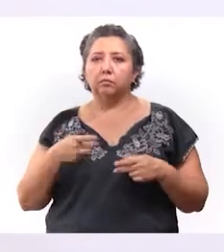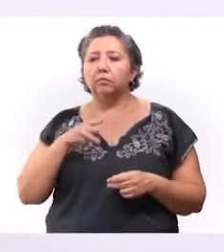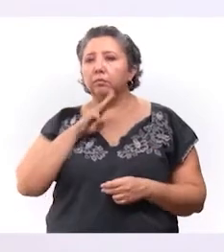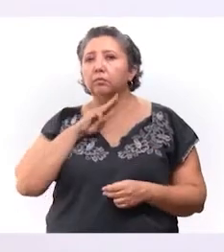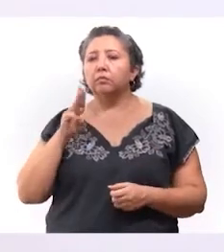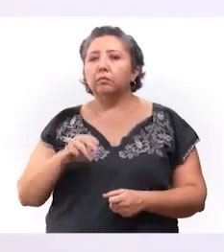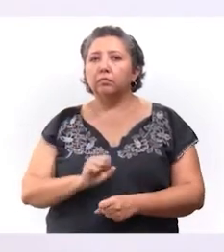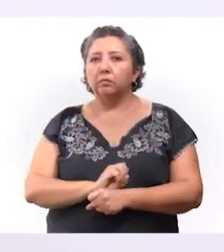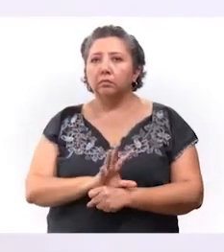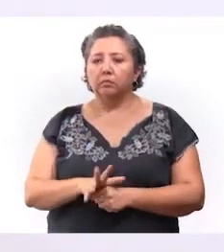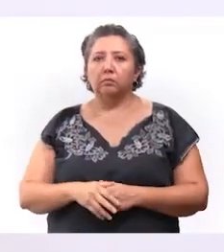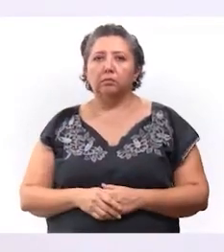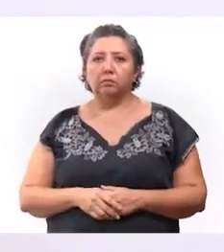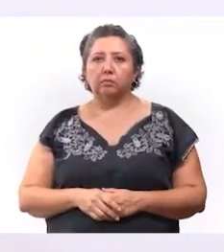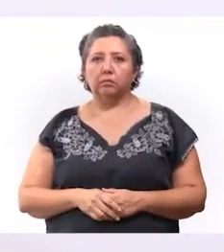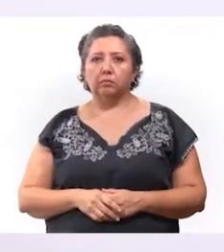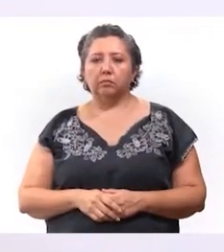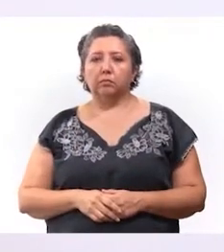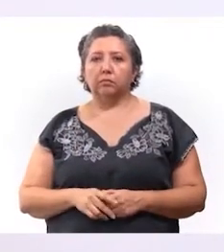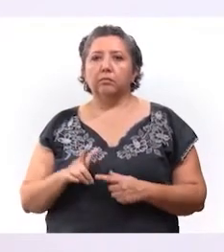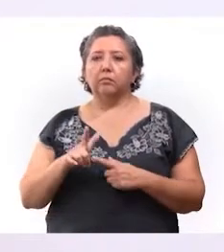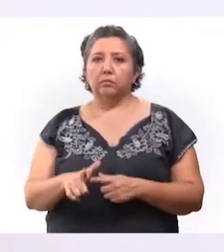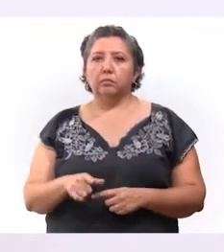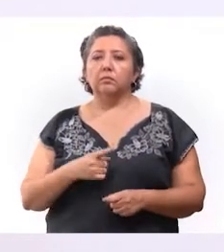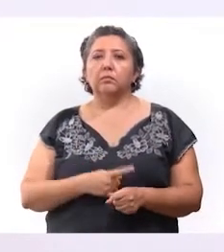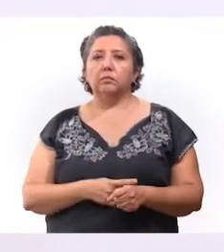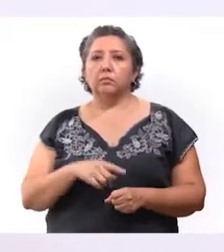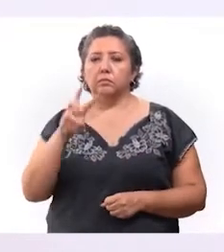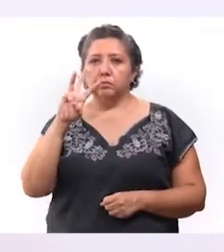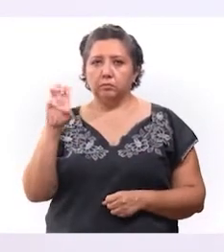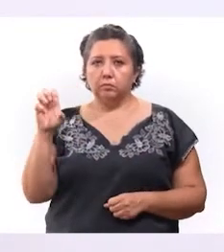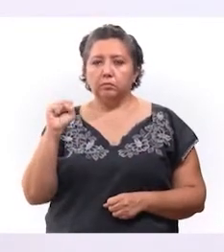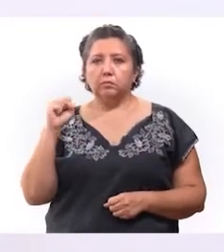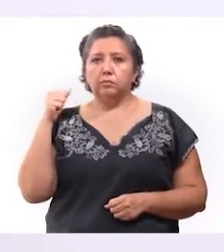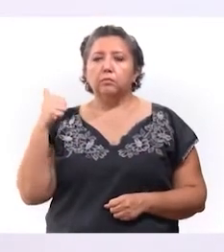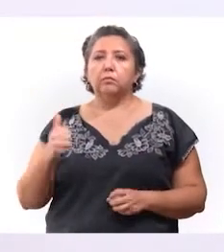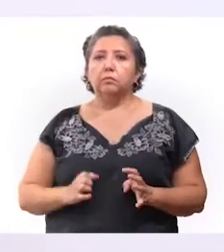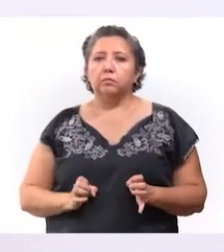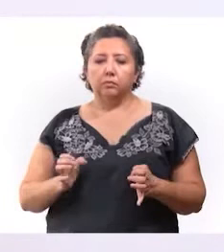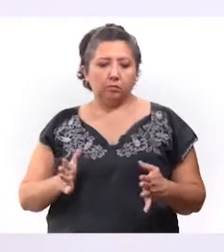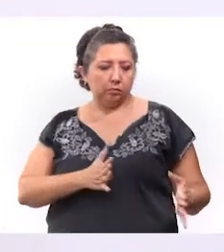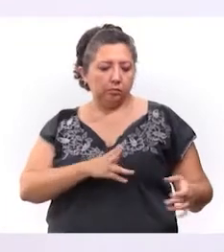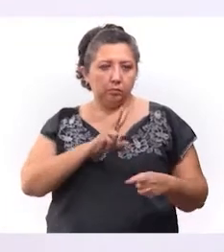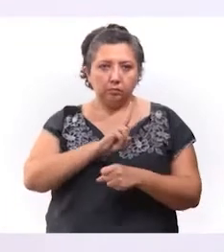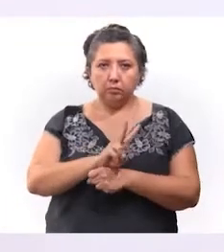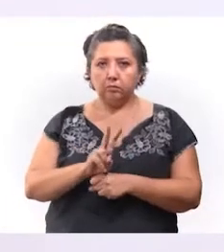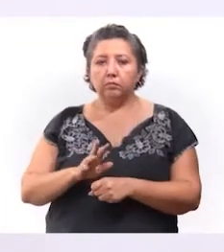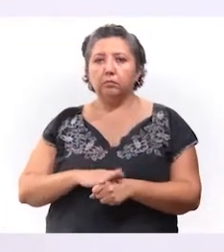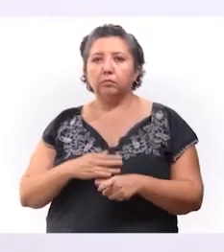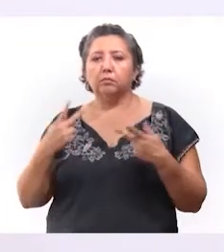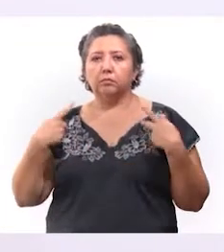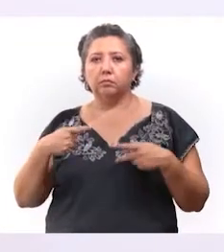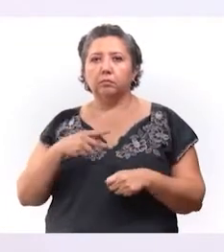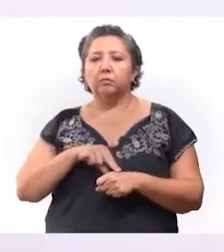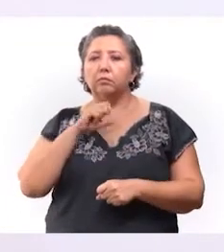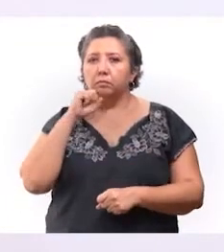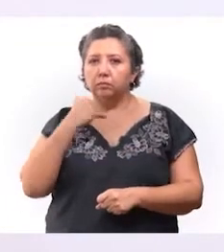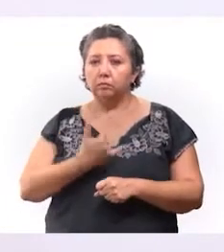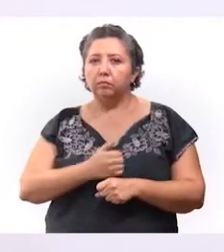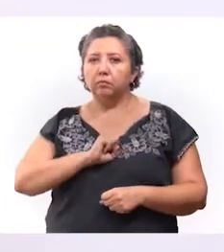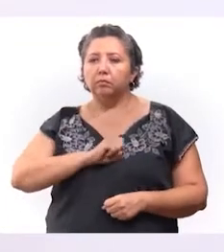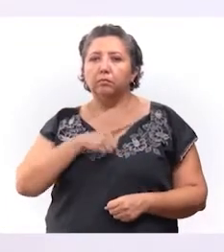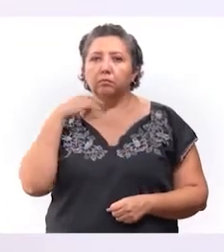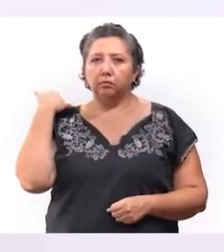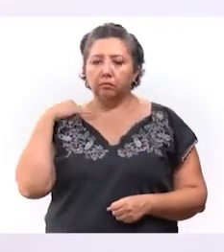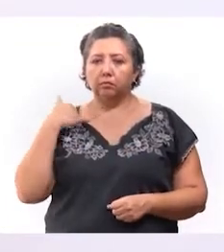fallecidas a causa del coronavirus. De los casos activos, 366 están estables, aislados y monitoreados por personal médico